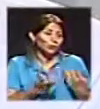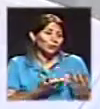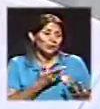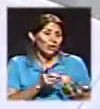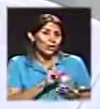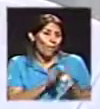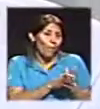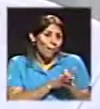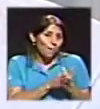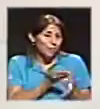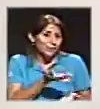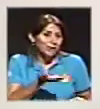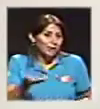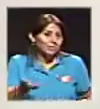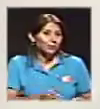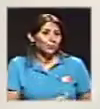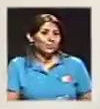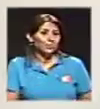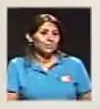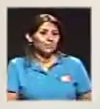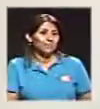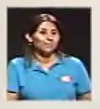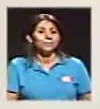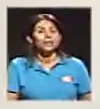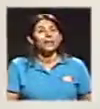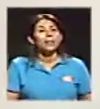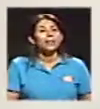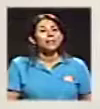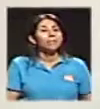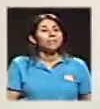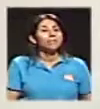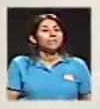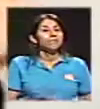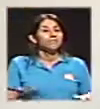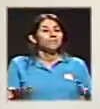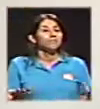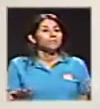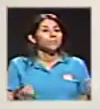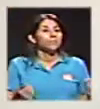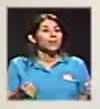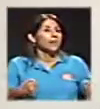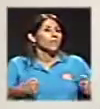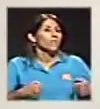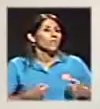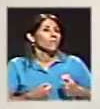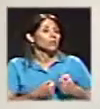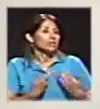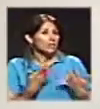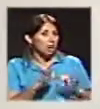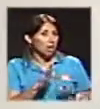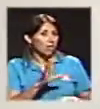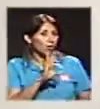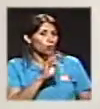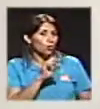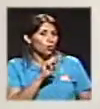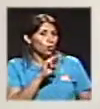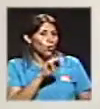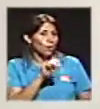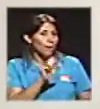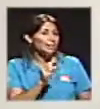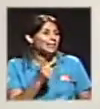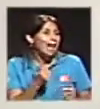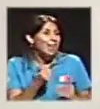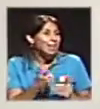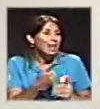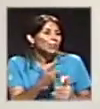Sí, sí. ¿Qué retos, ya don Tomás adelantó un poquito en el